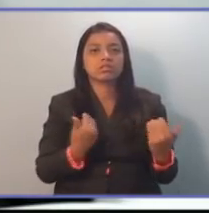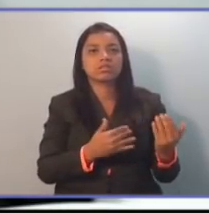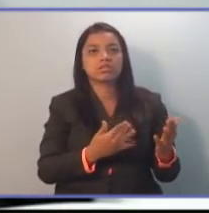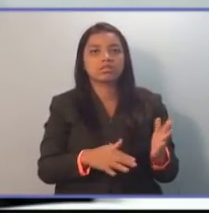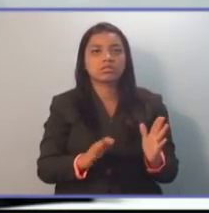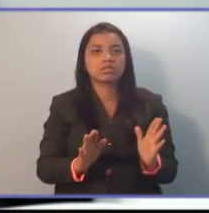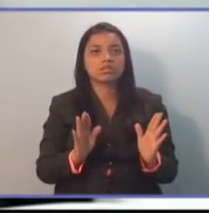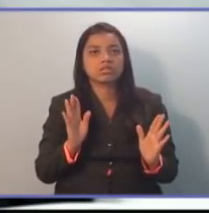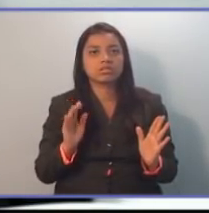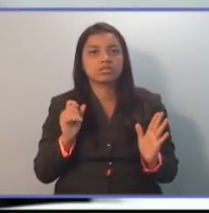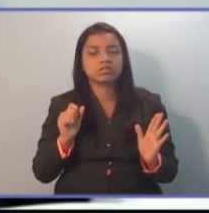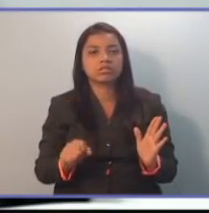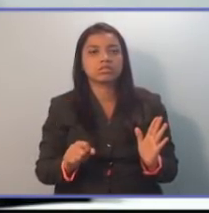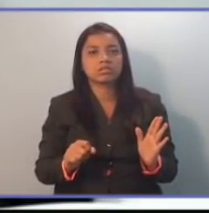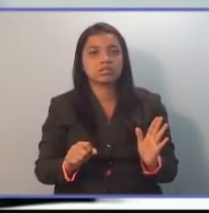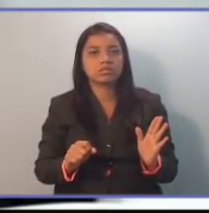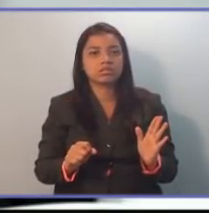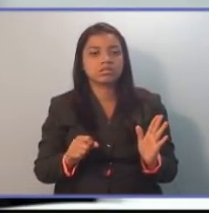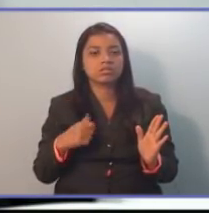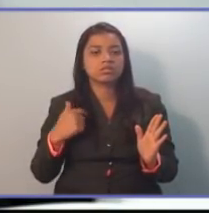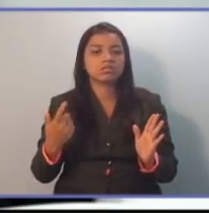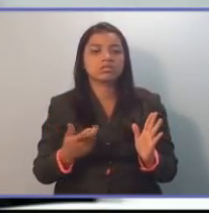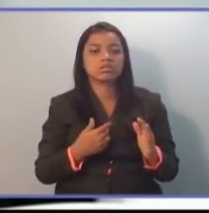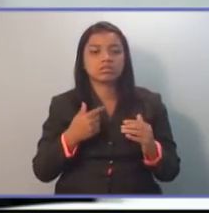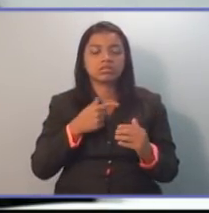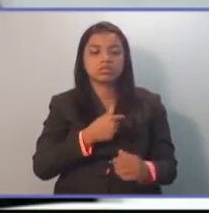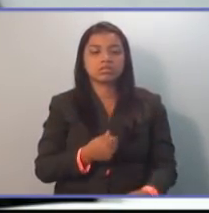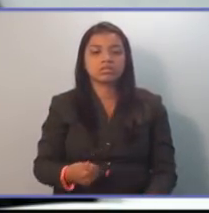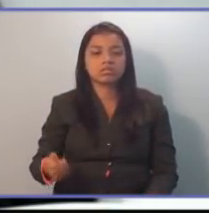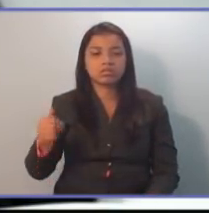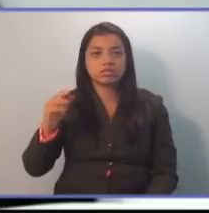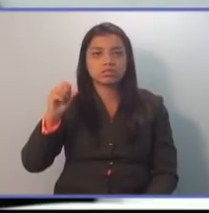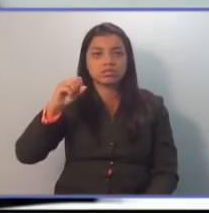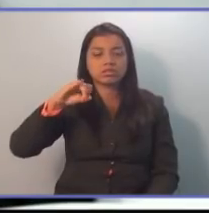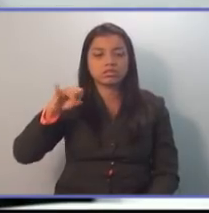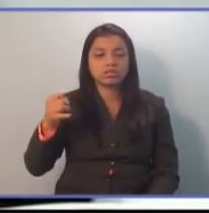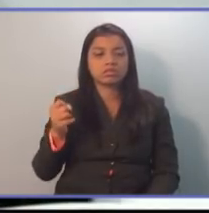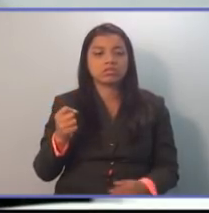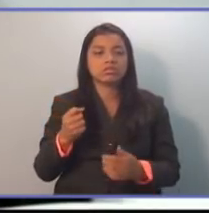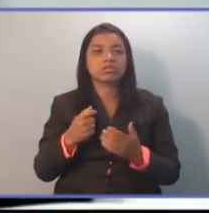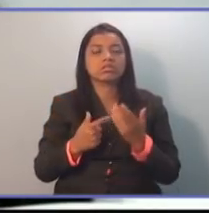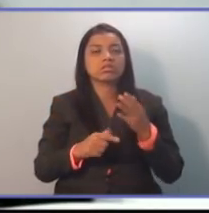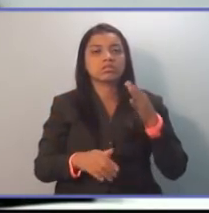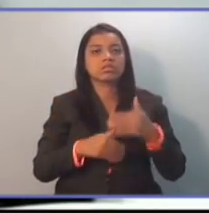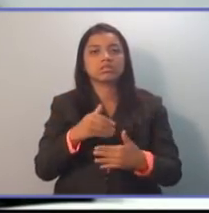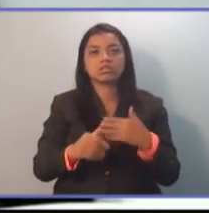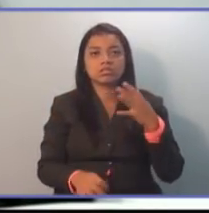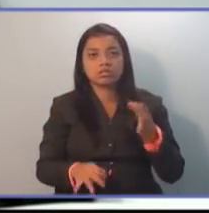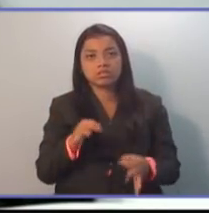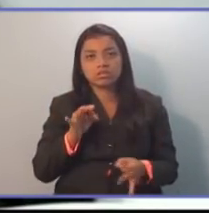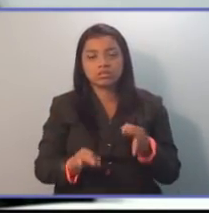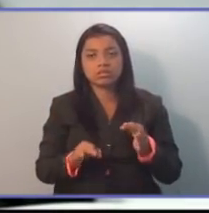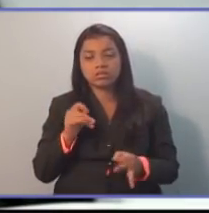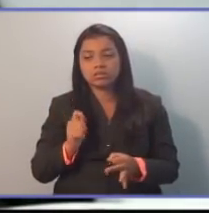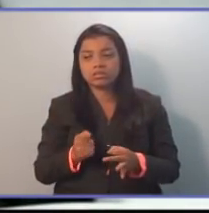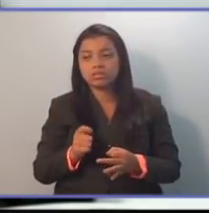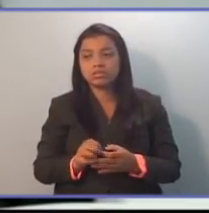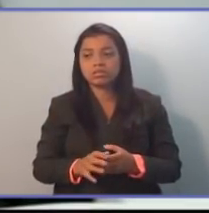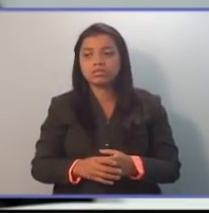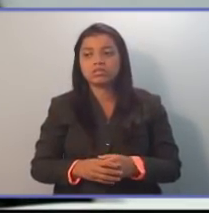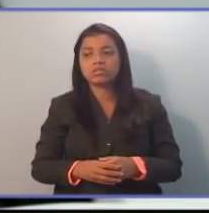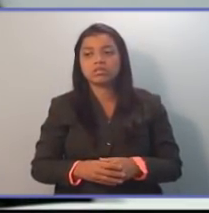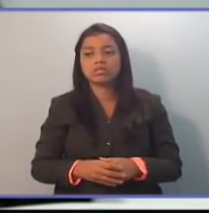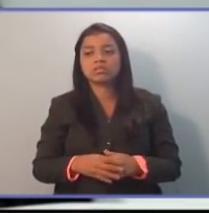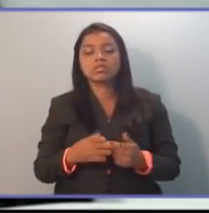que comunicarnos más entre la Corte y todo el órgano judicial. Tenemos que votar